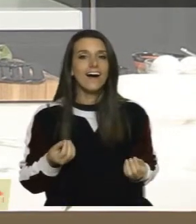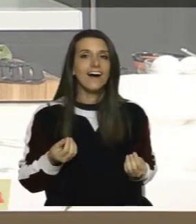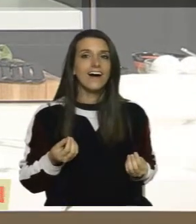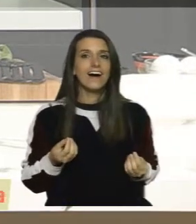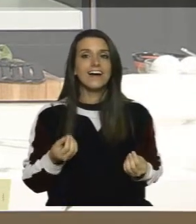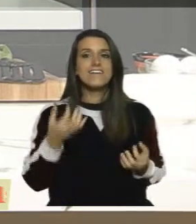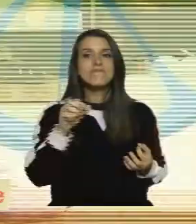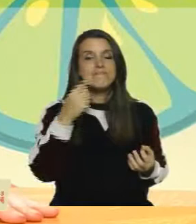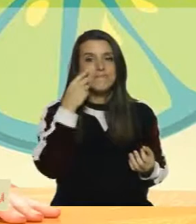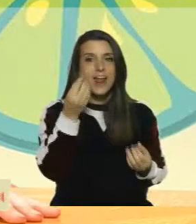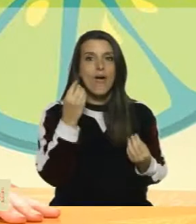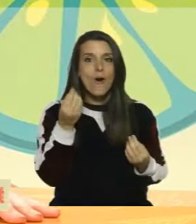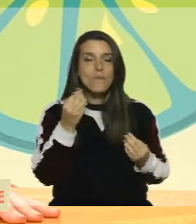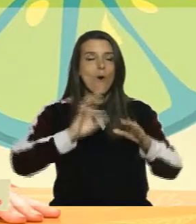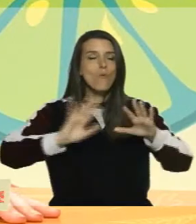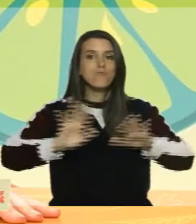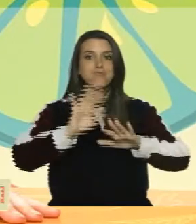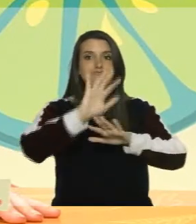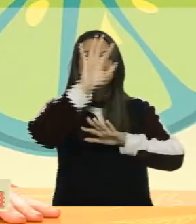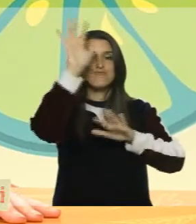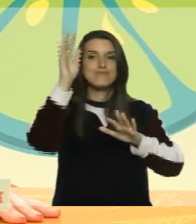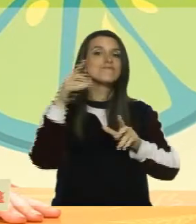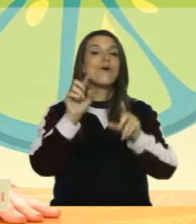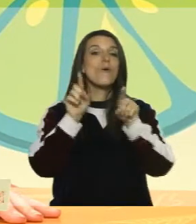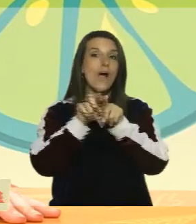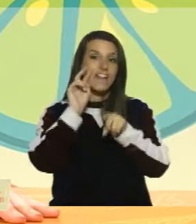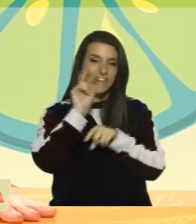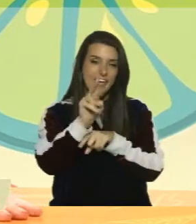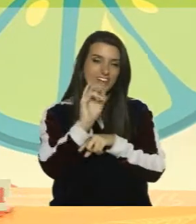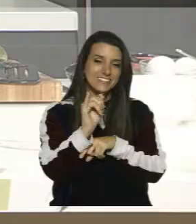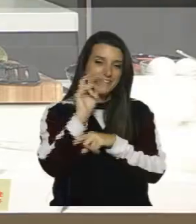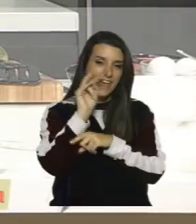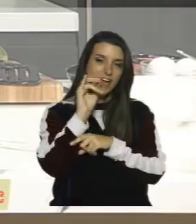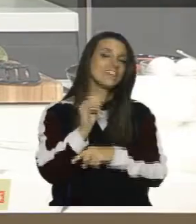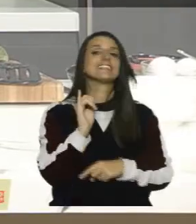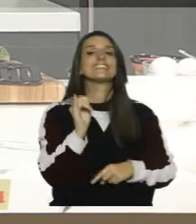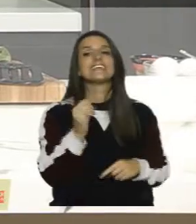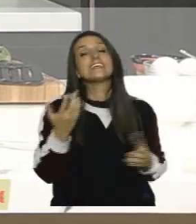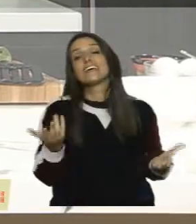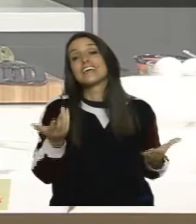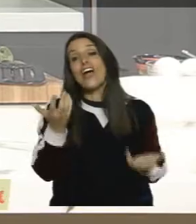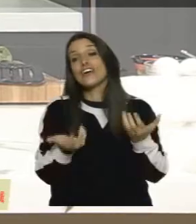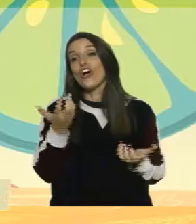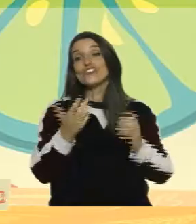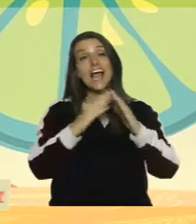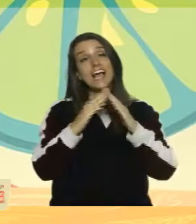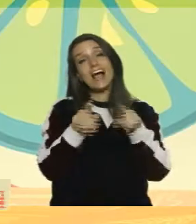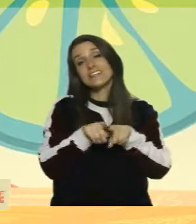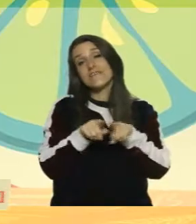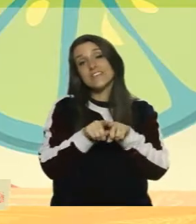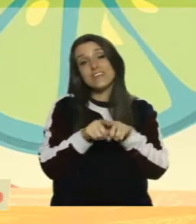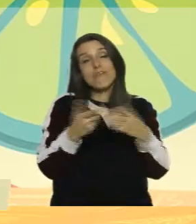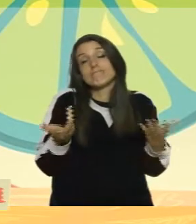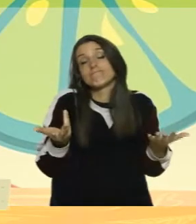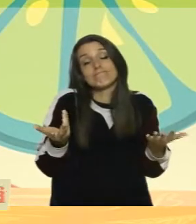la empañé. Mirá lo que hiciste, Emilio, con todo ese humo. ¿Viste? Igual te vemos. Sí, ¿qué es lo que pasa en la cocina de tu casa, chicos? ¿Cuál